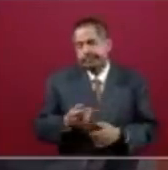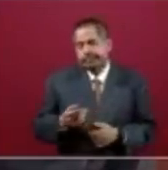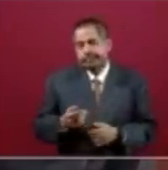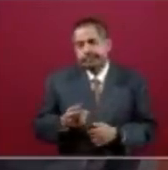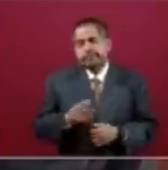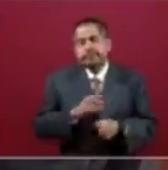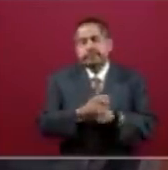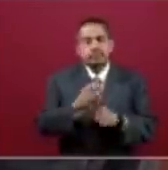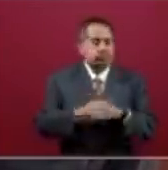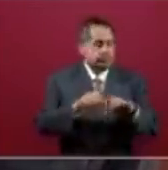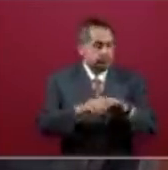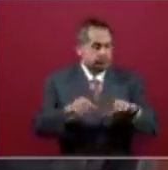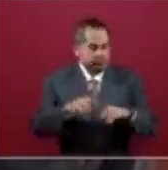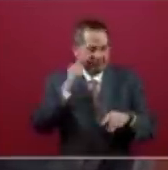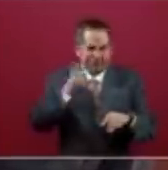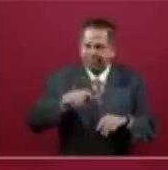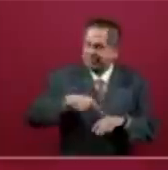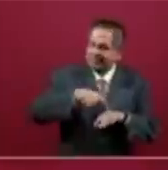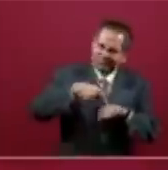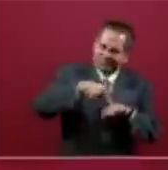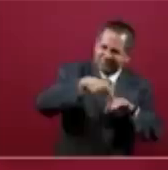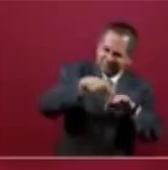son pinchados